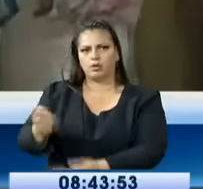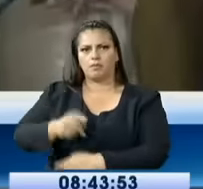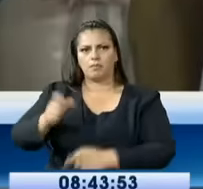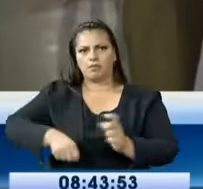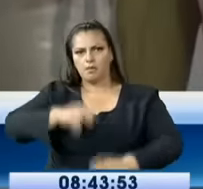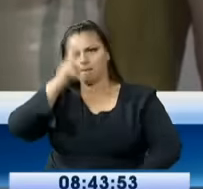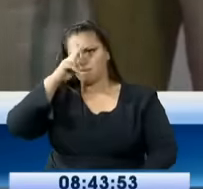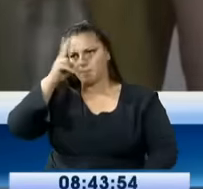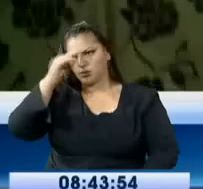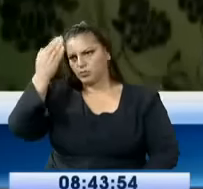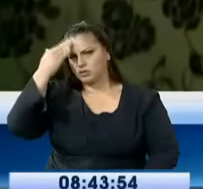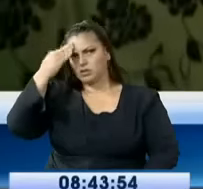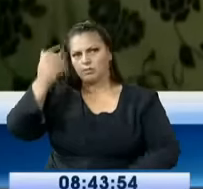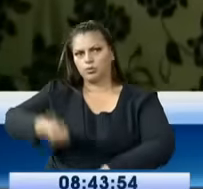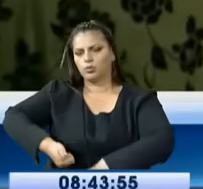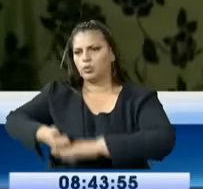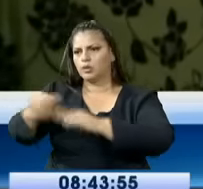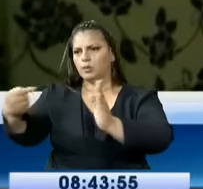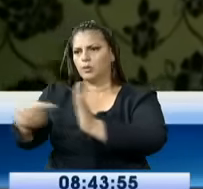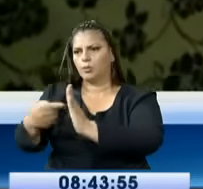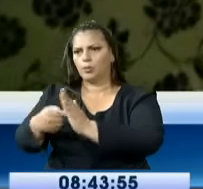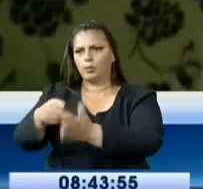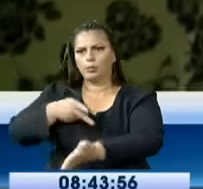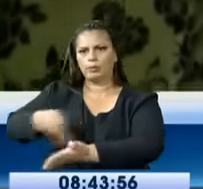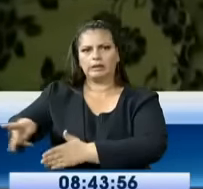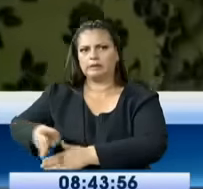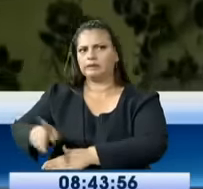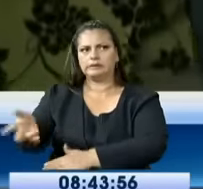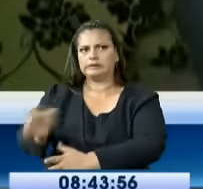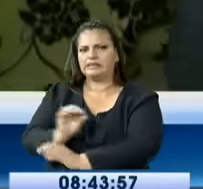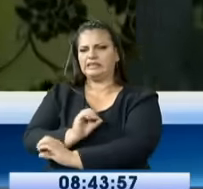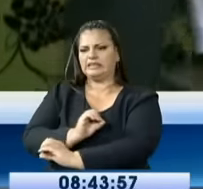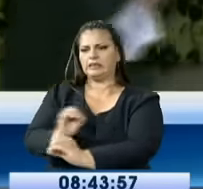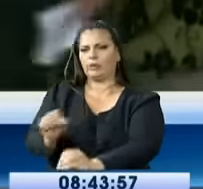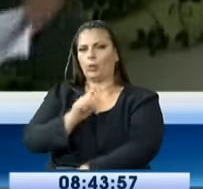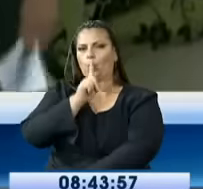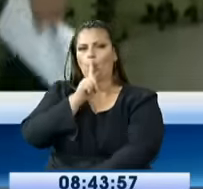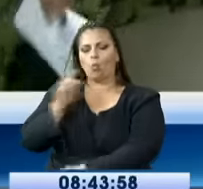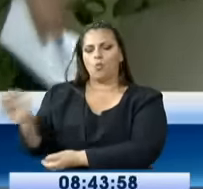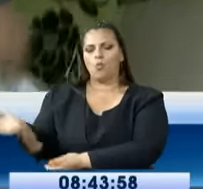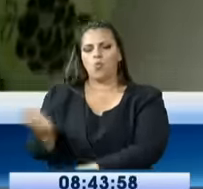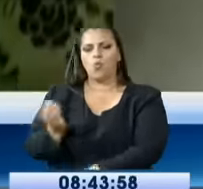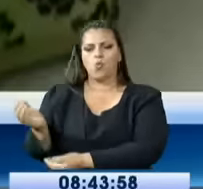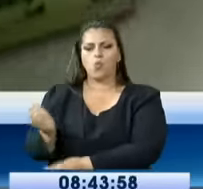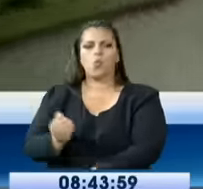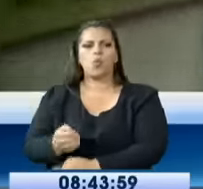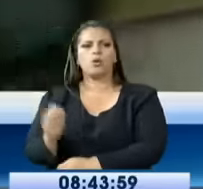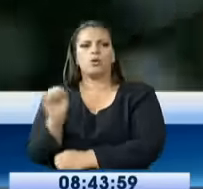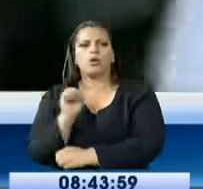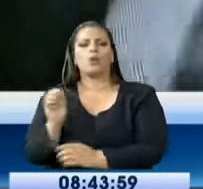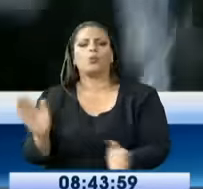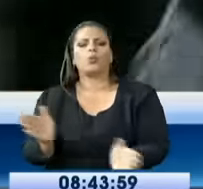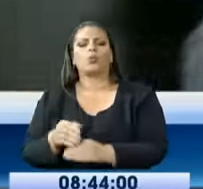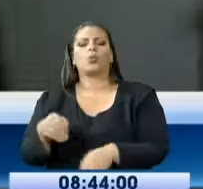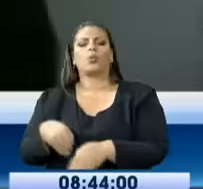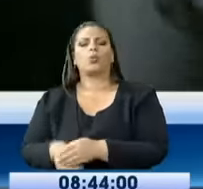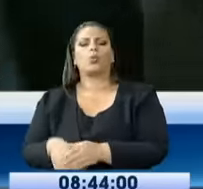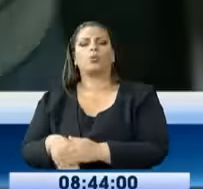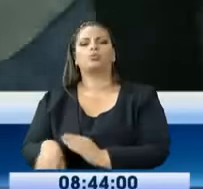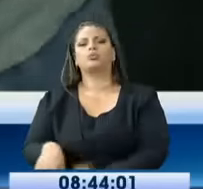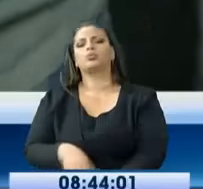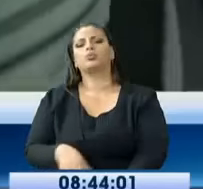ciertas bodegas. Luego cogen, los embarcan en automóviles pequeños que denominan la modalidad rápidos